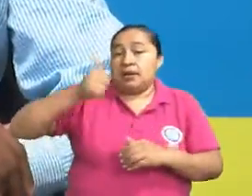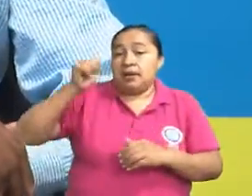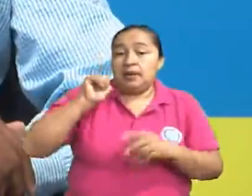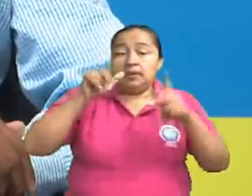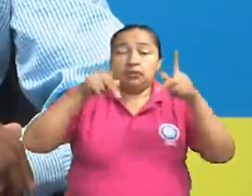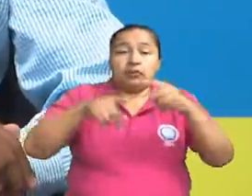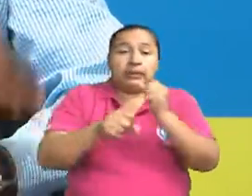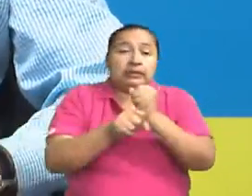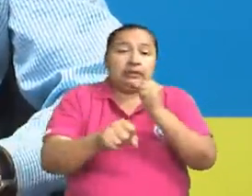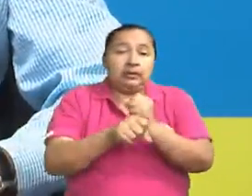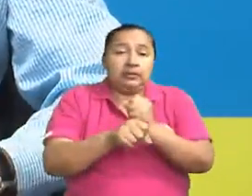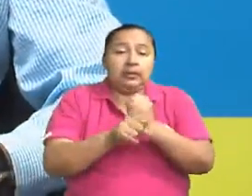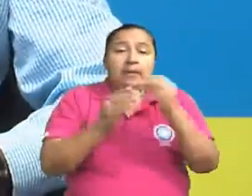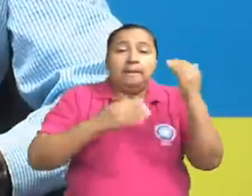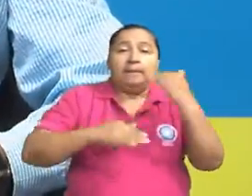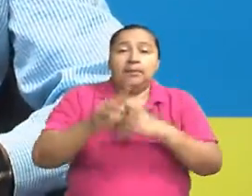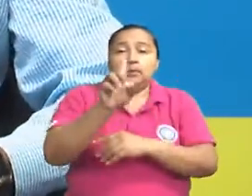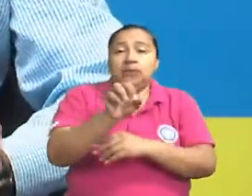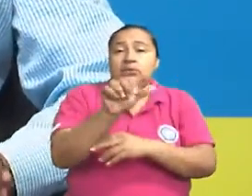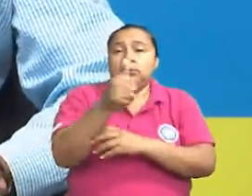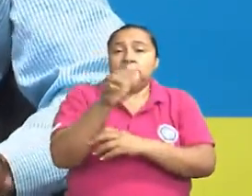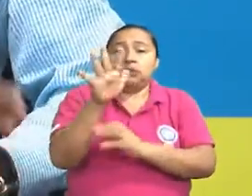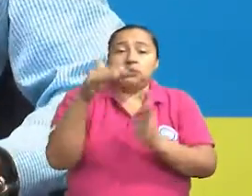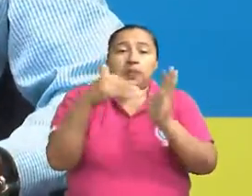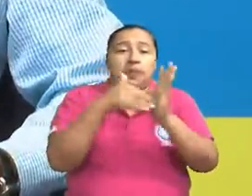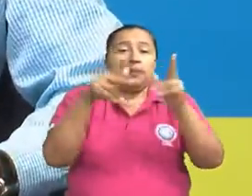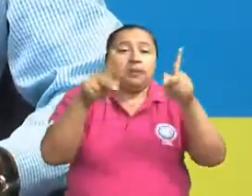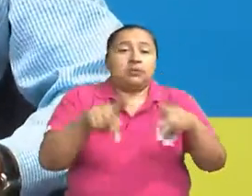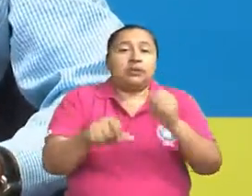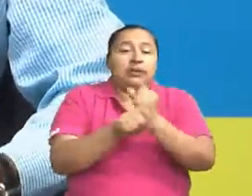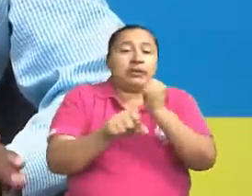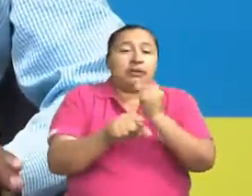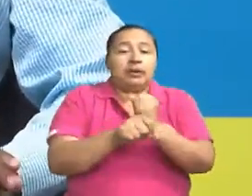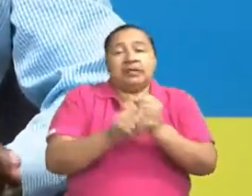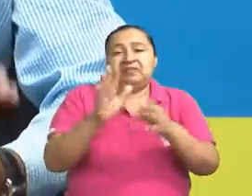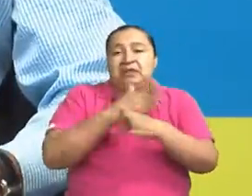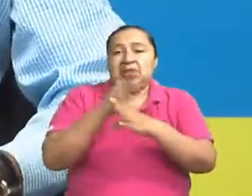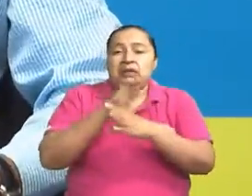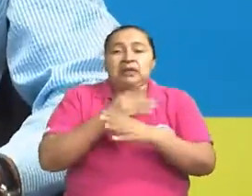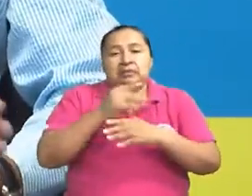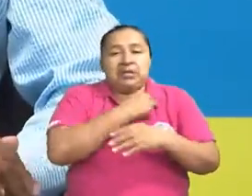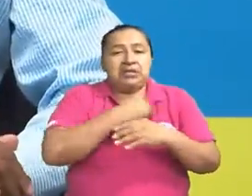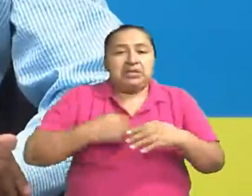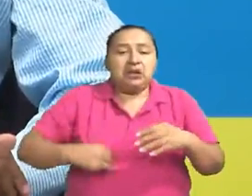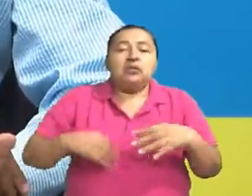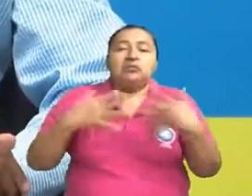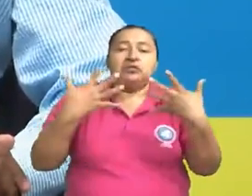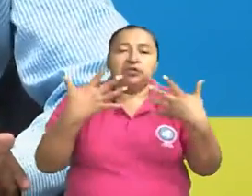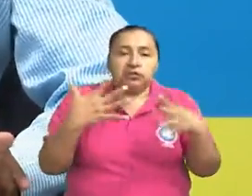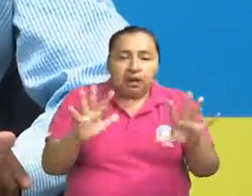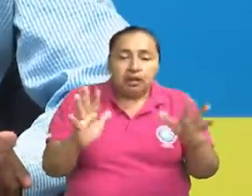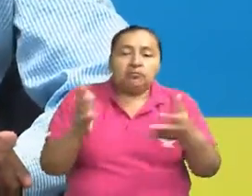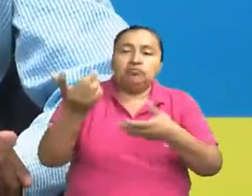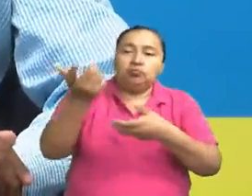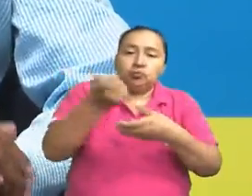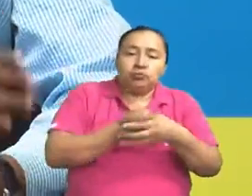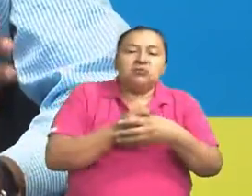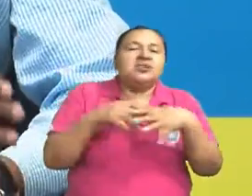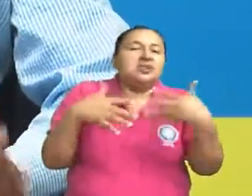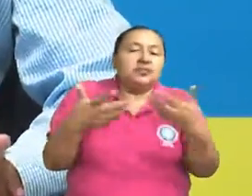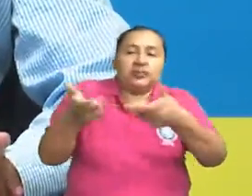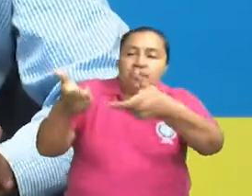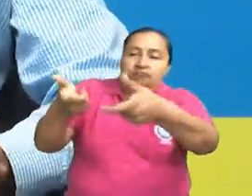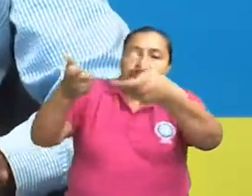los trabajadores del Estado, más de 165 mil trabajadores y trabajadoras del Estado, recibieron el 13º mes que